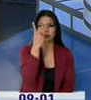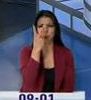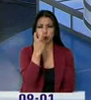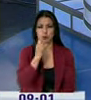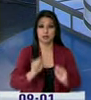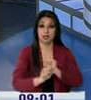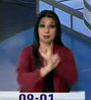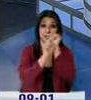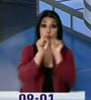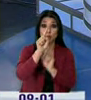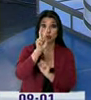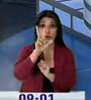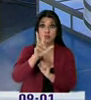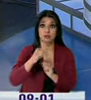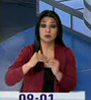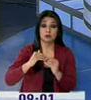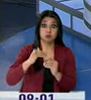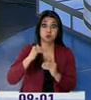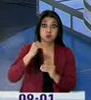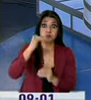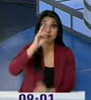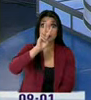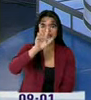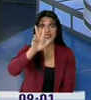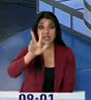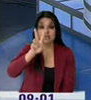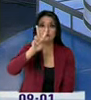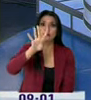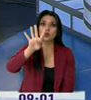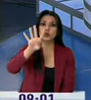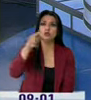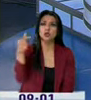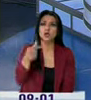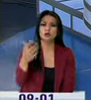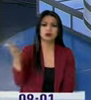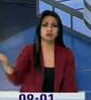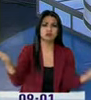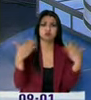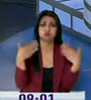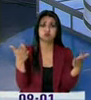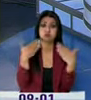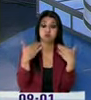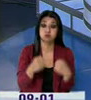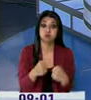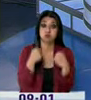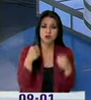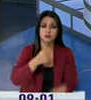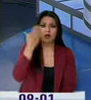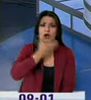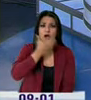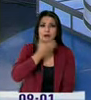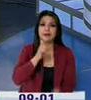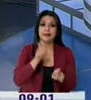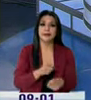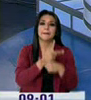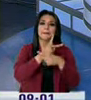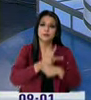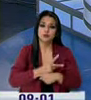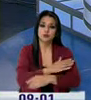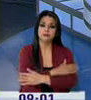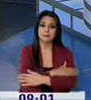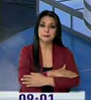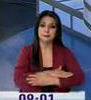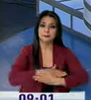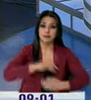1, 2, 3, la temperatura está subiendo ya hasta 23, 24 grados. Está haciendo calor, está haciendo fuerte, ya calorcito. Sí. Hay que protegerse la piel,